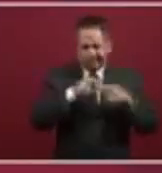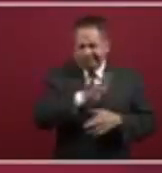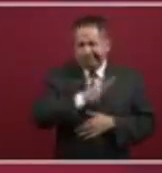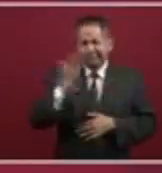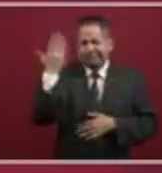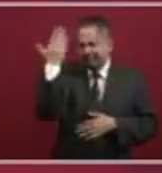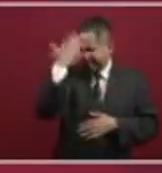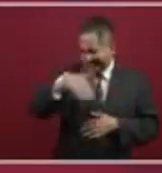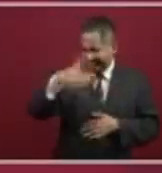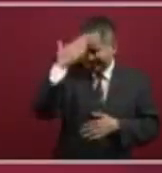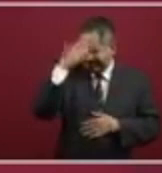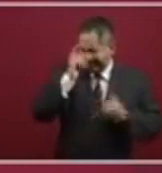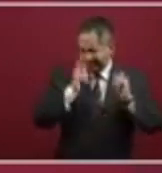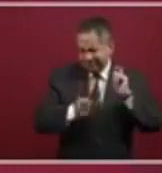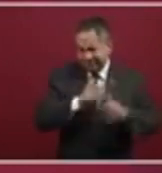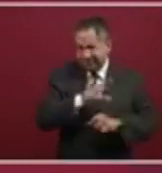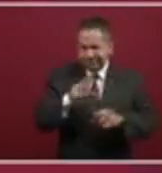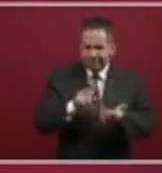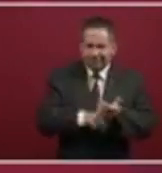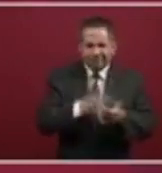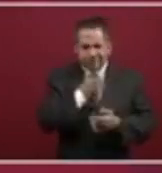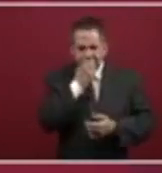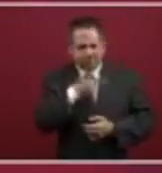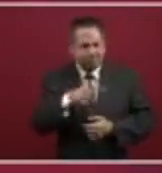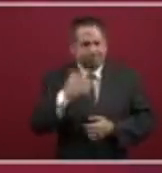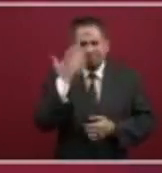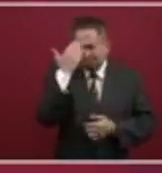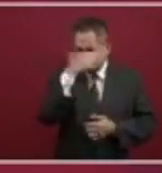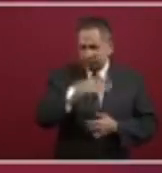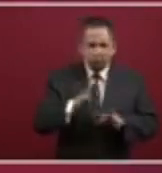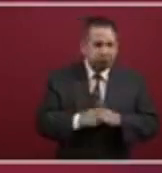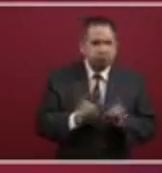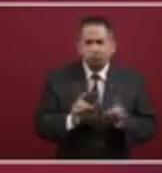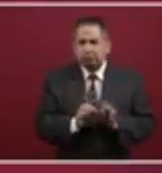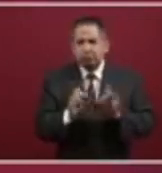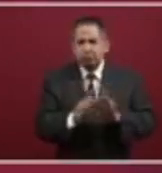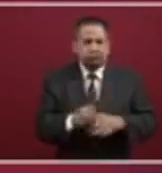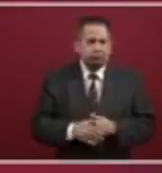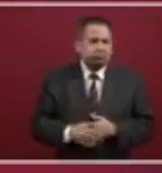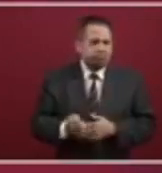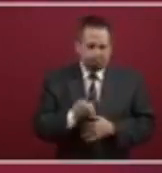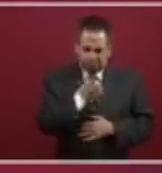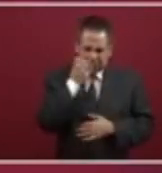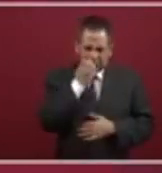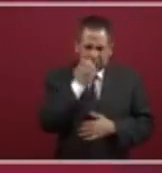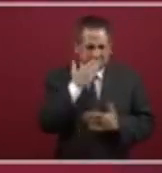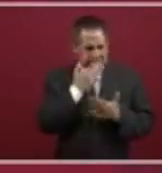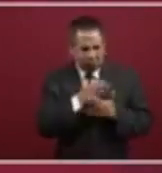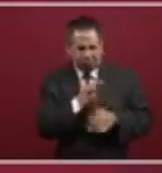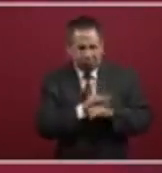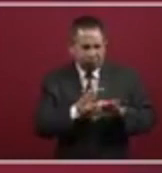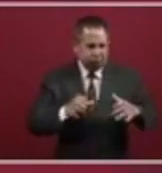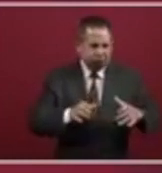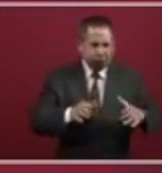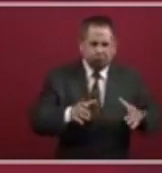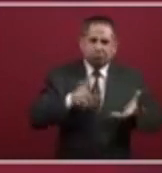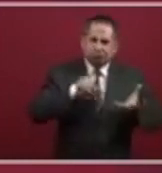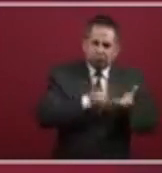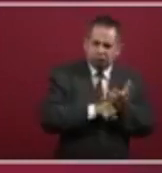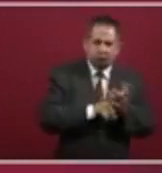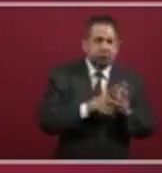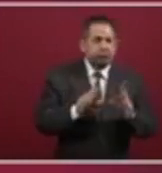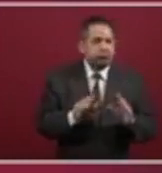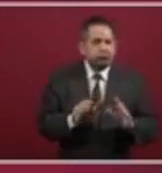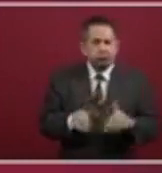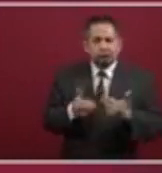niñas y niños y jóvenes en las escuelas. En las escuelas están bien resguardados, están en interiores, no